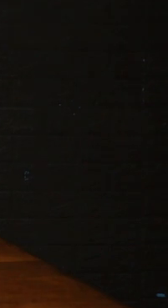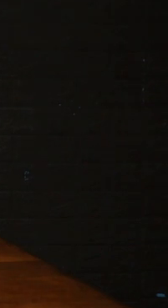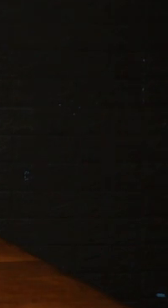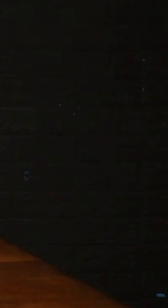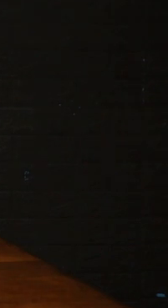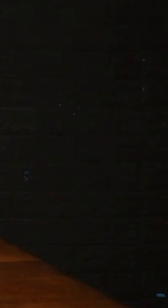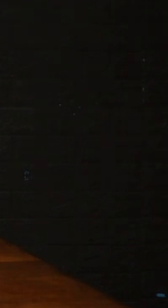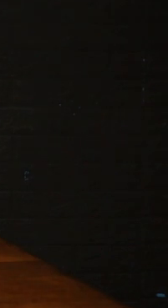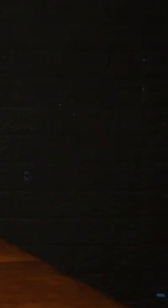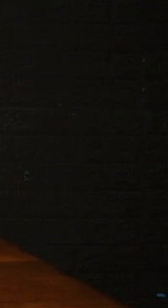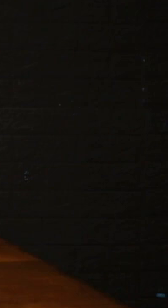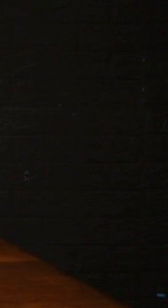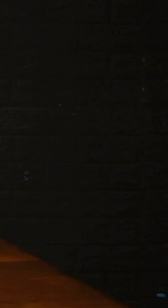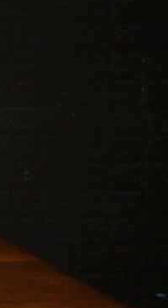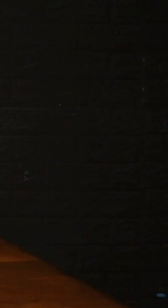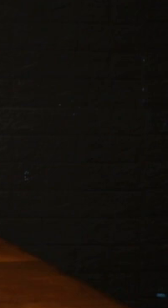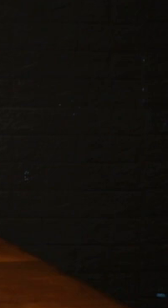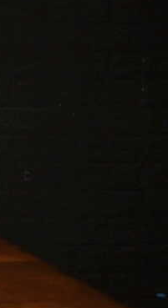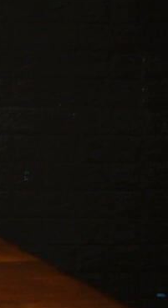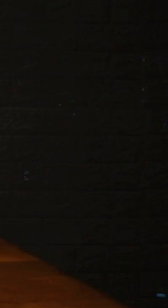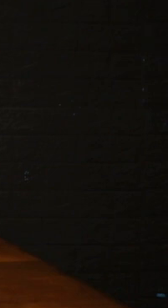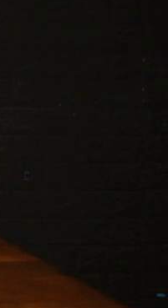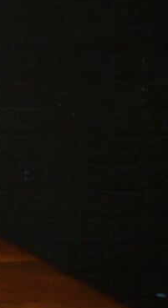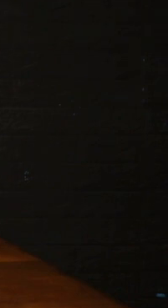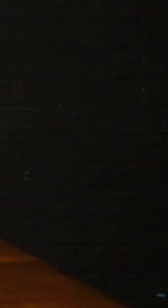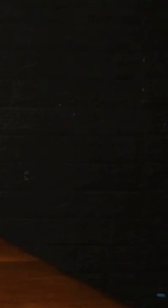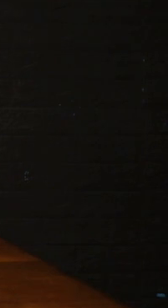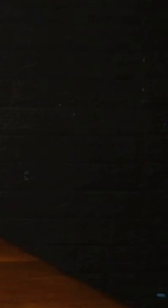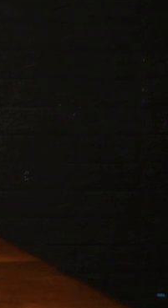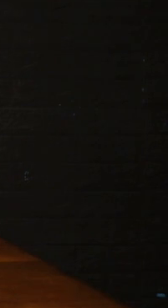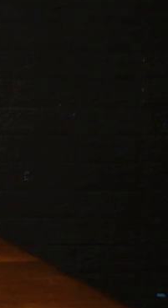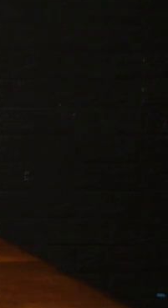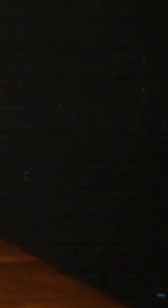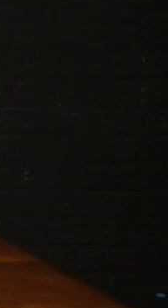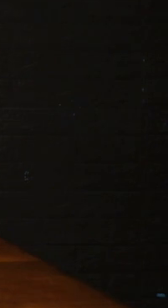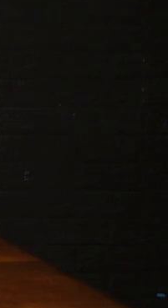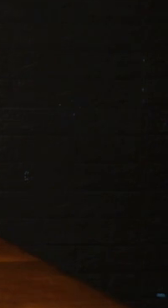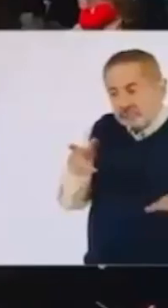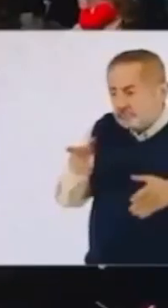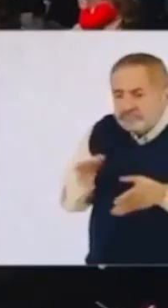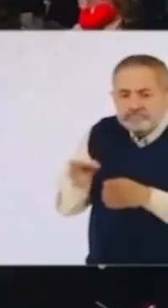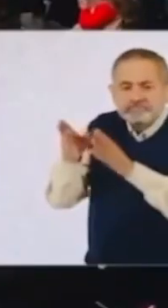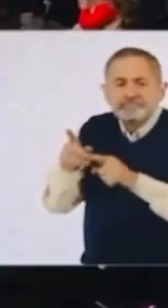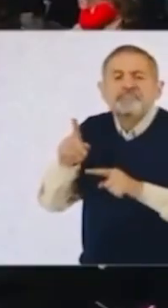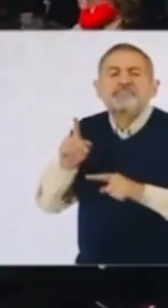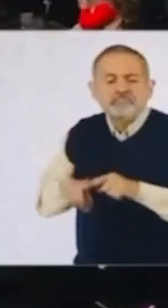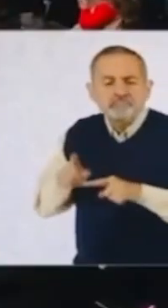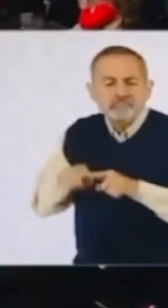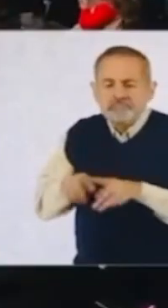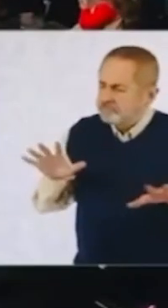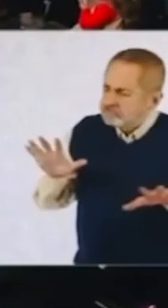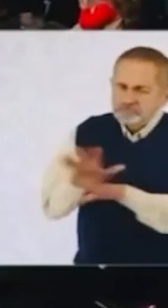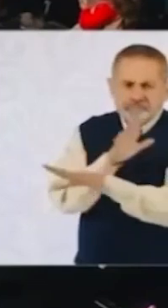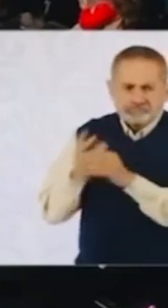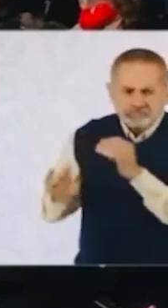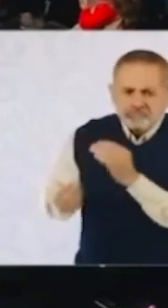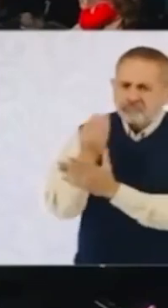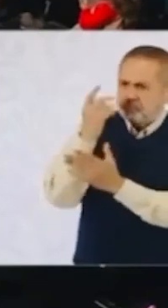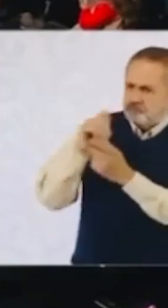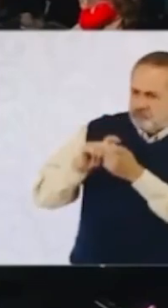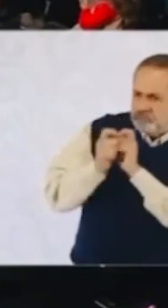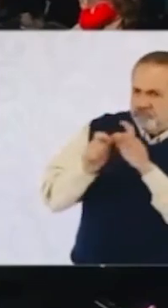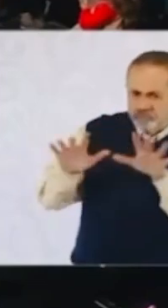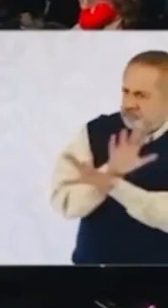duro y directo a la presidenta de la Suprema Corte, diciendo que este informe de labores de la ministra Norma